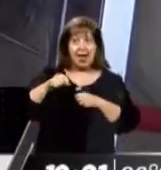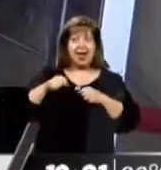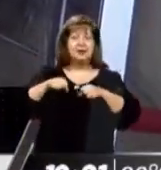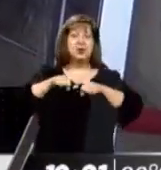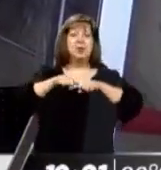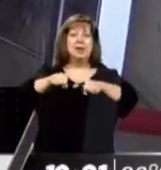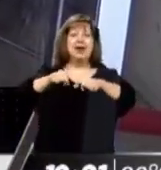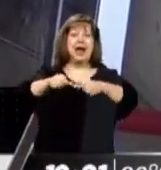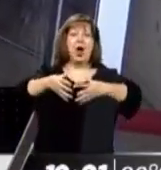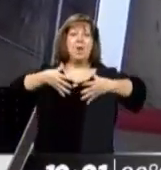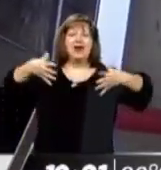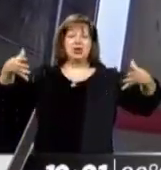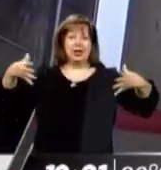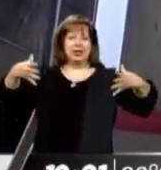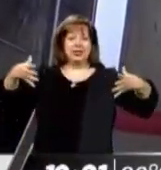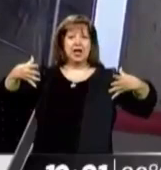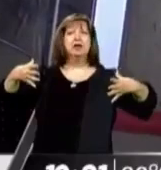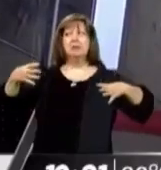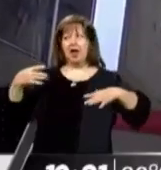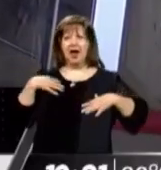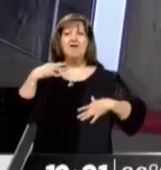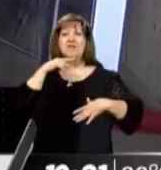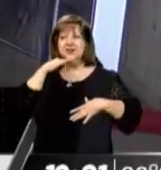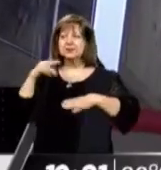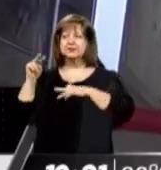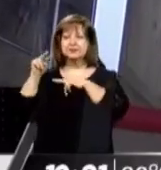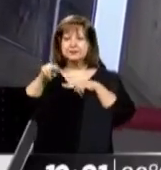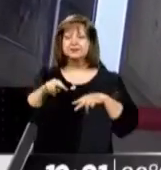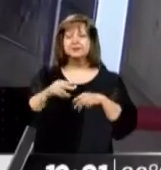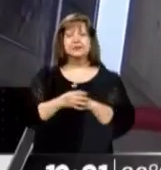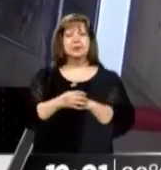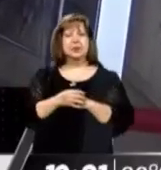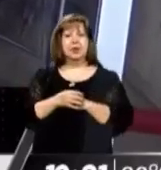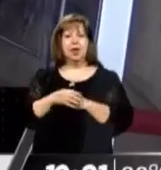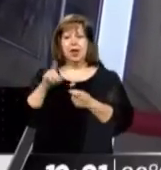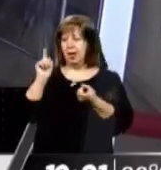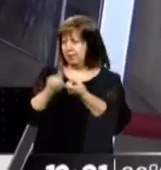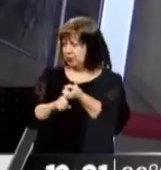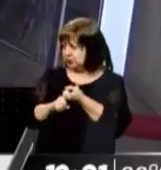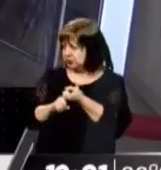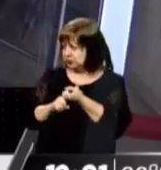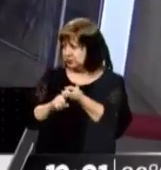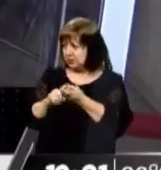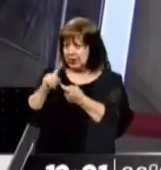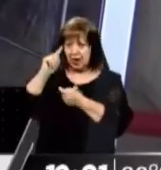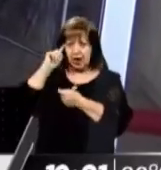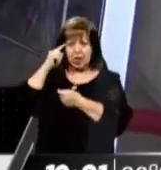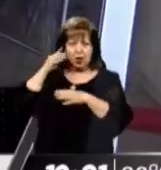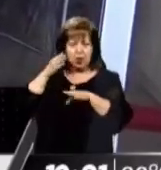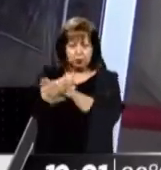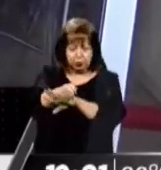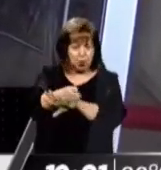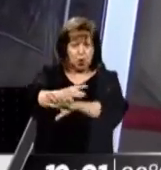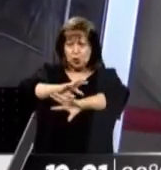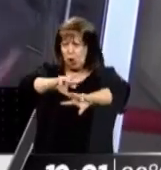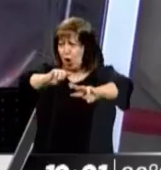mayorista y vinimos a ver los precios y mi marido se volvió loco, está comprando